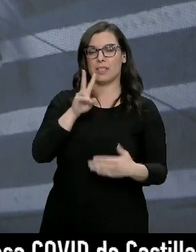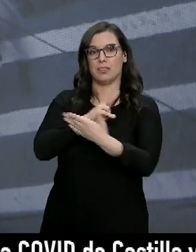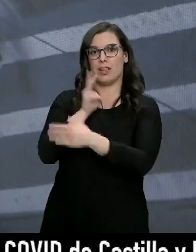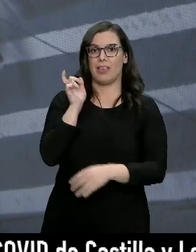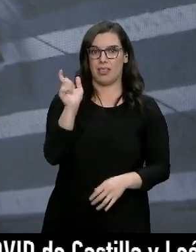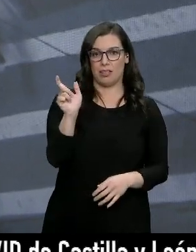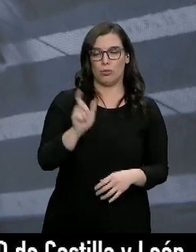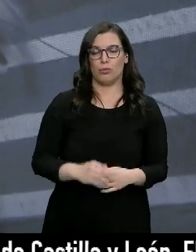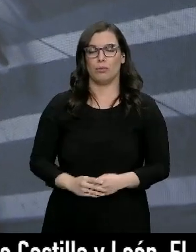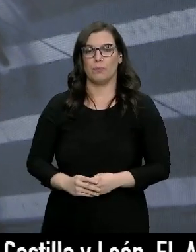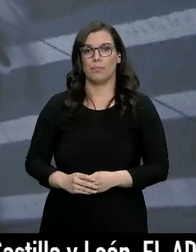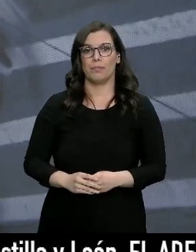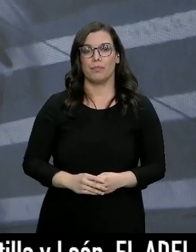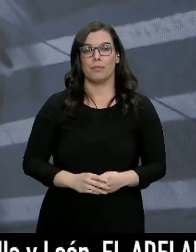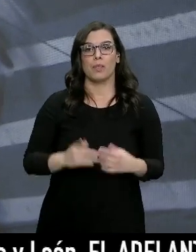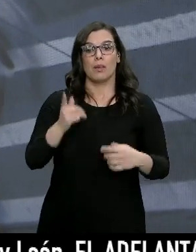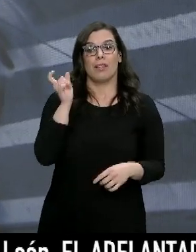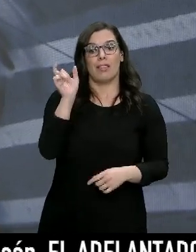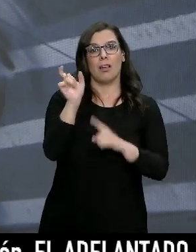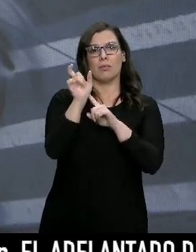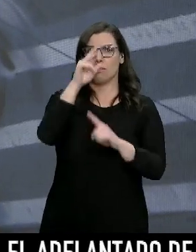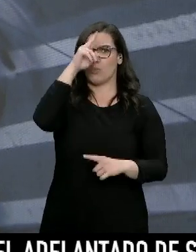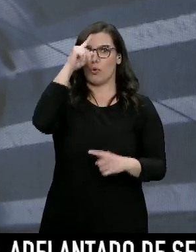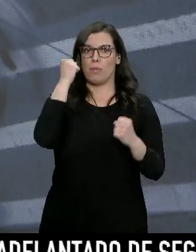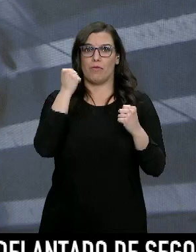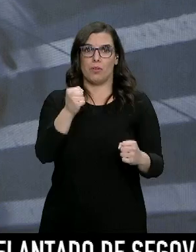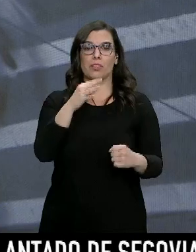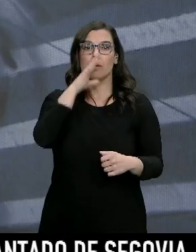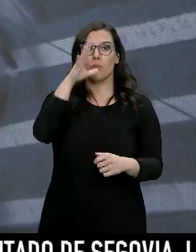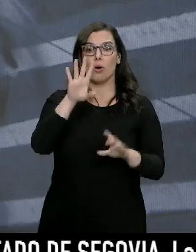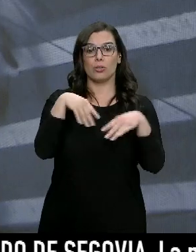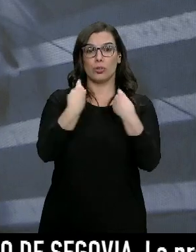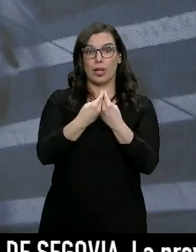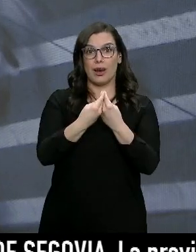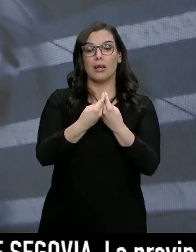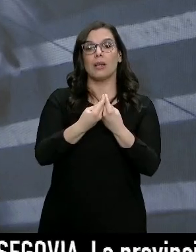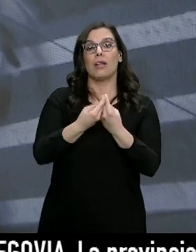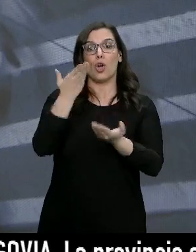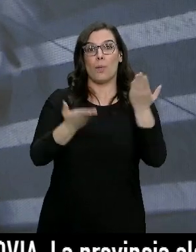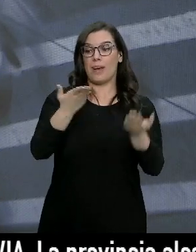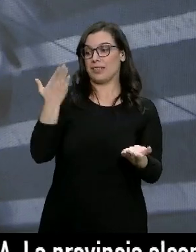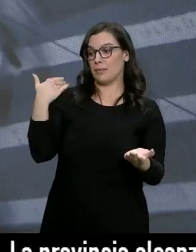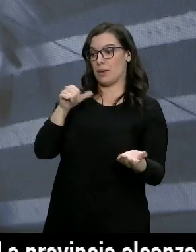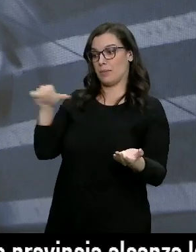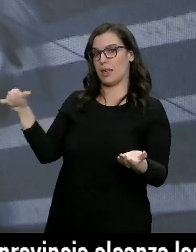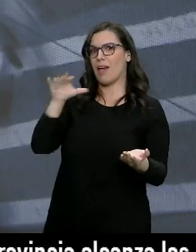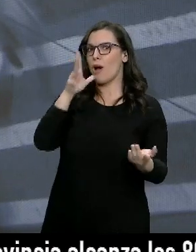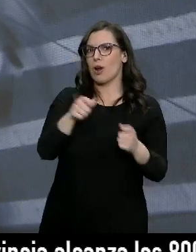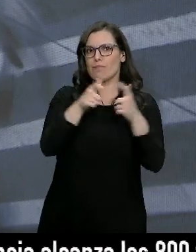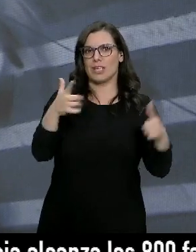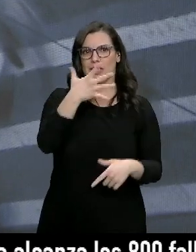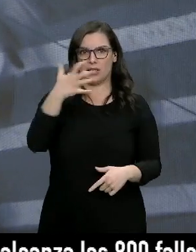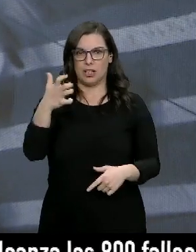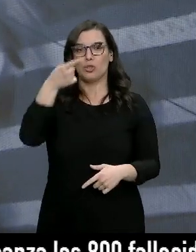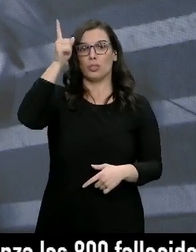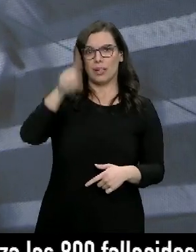tienen la cifra exacta. Es una cifra que preocupa porque son 500 más que hace una semana. Aumenta también el